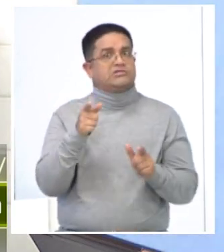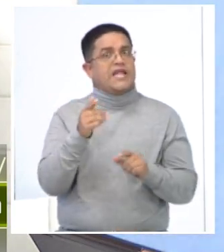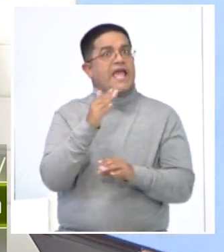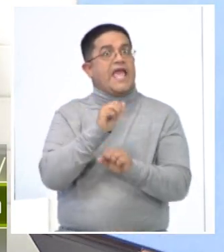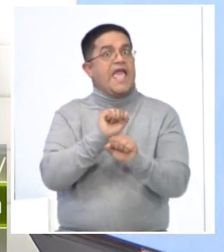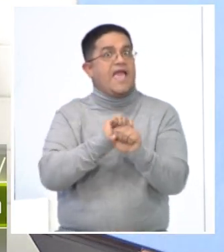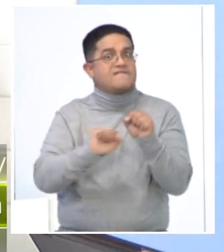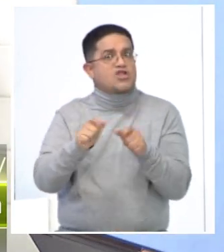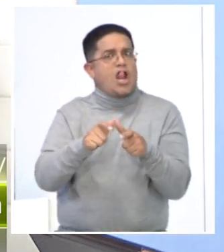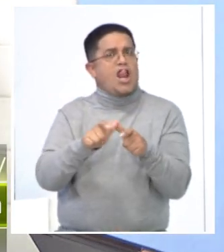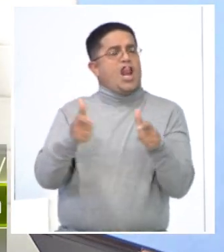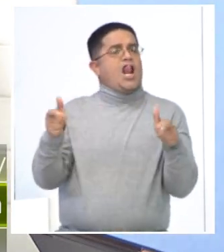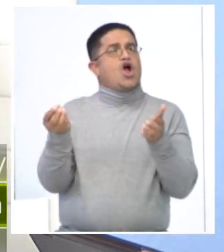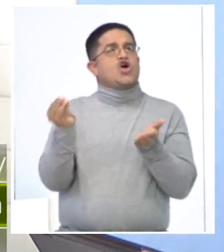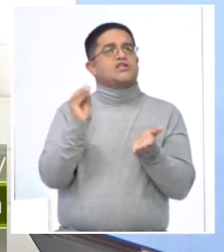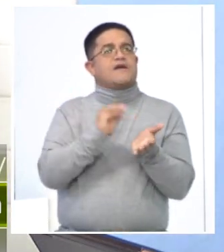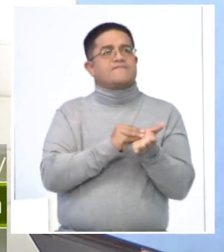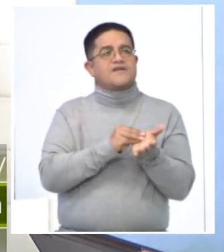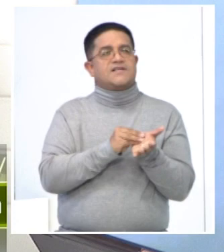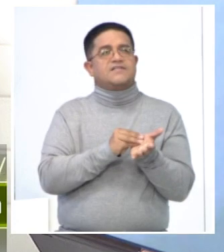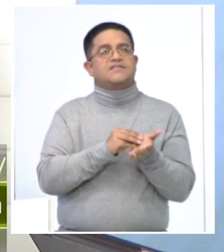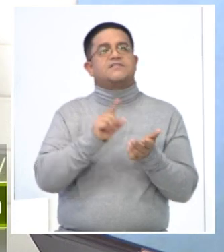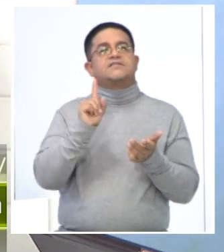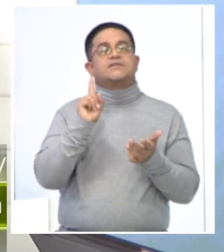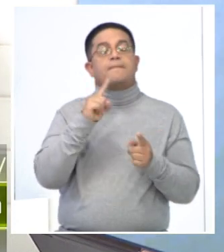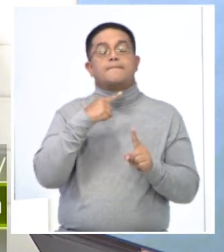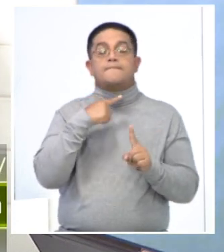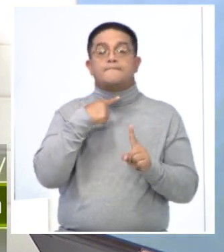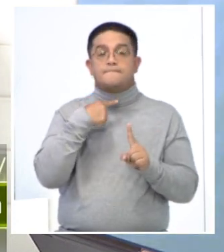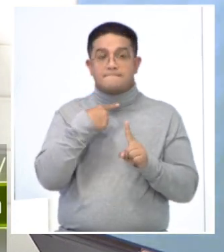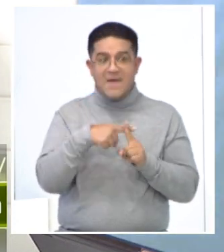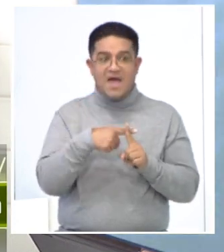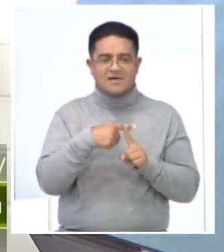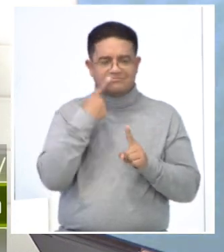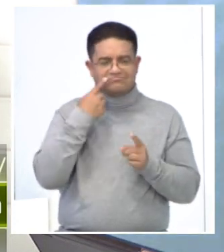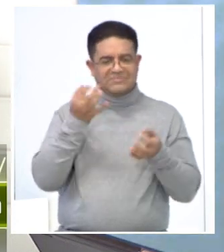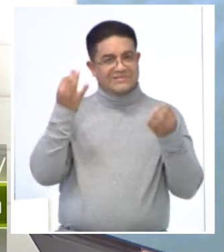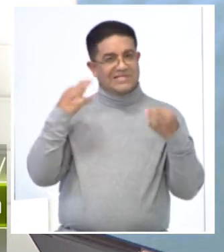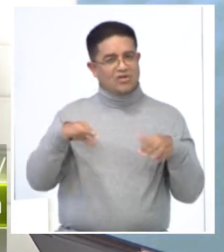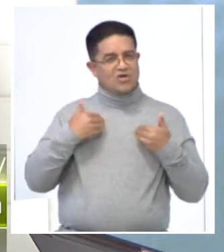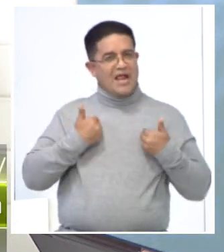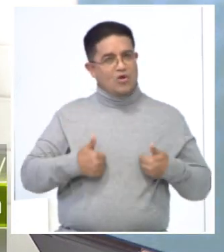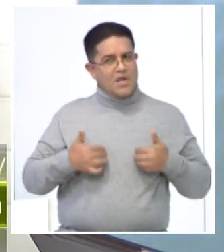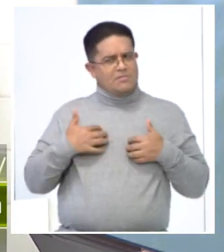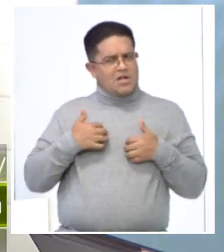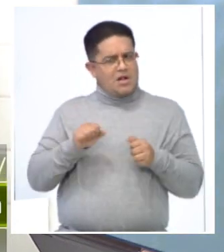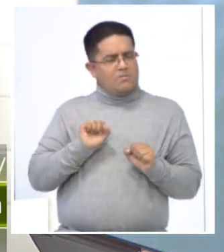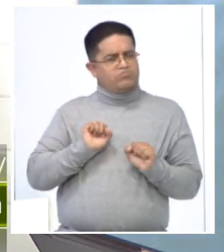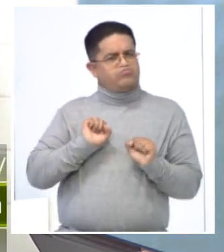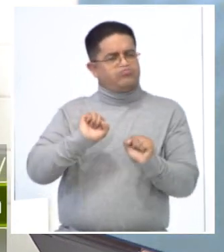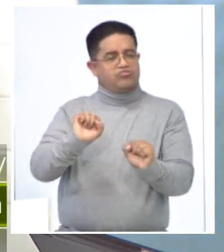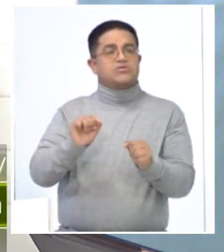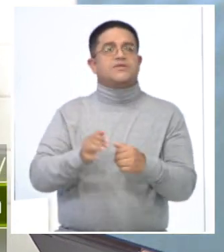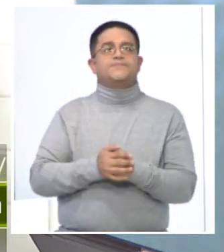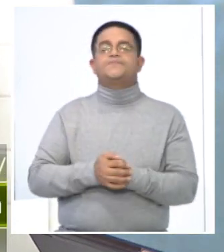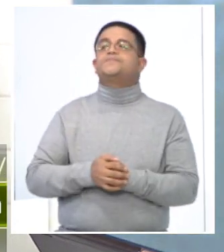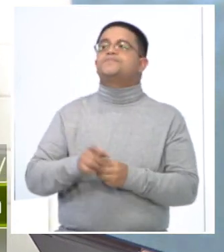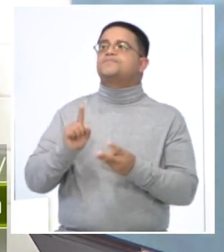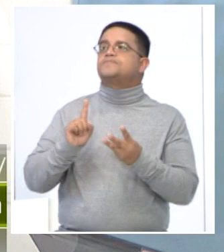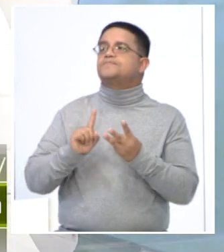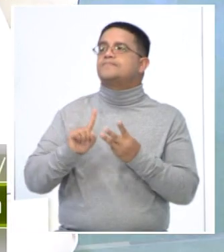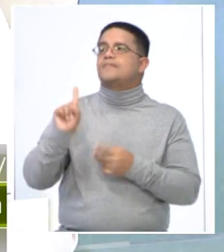el contacto que hemos tenido y la inmunidad natural que hemos adquirido al contacto con el virus criselda